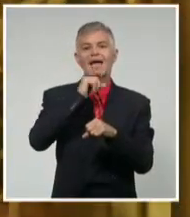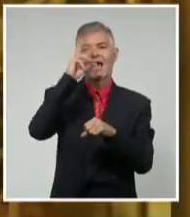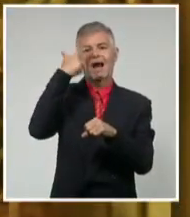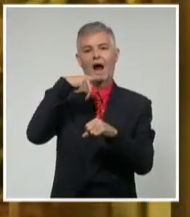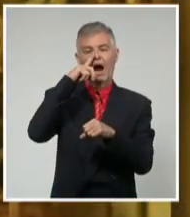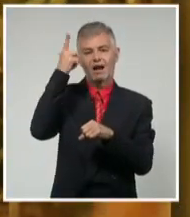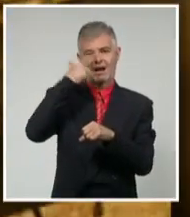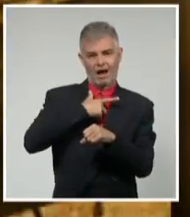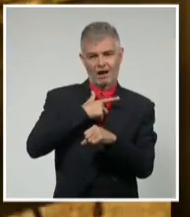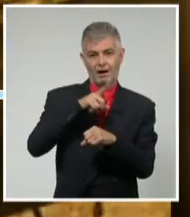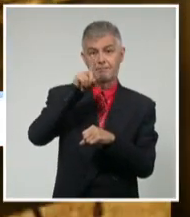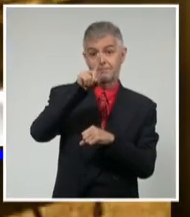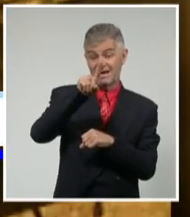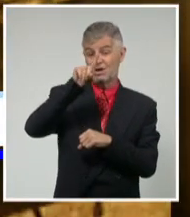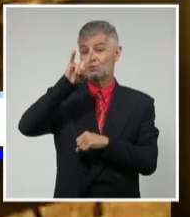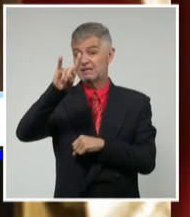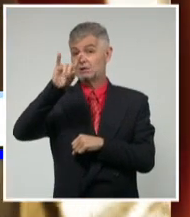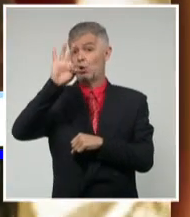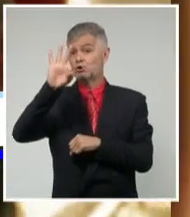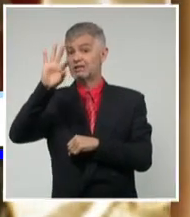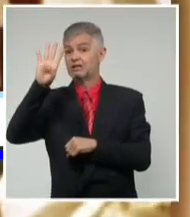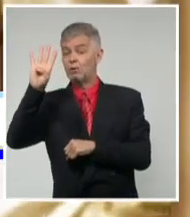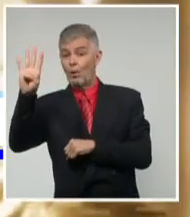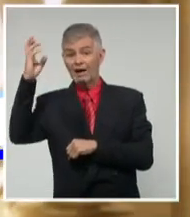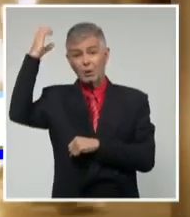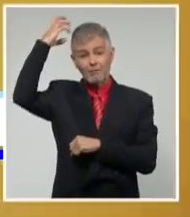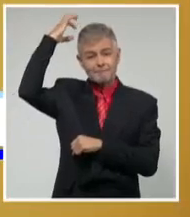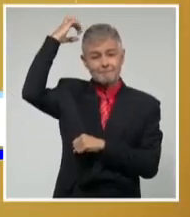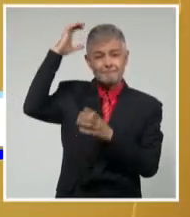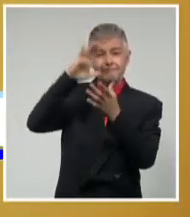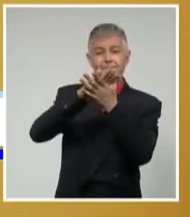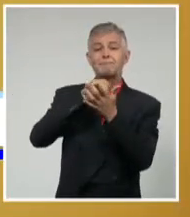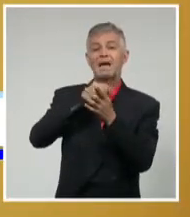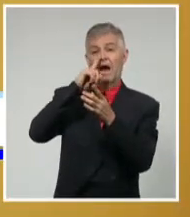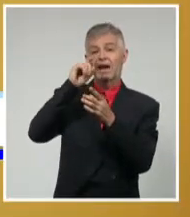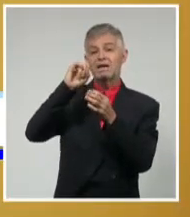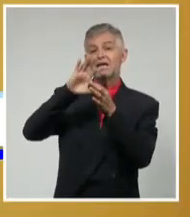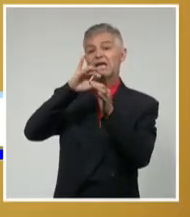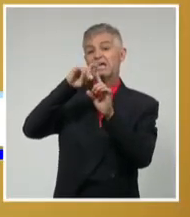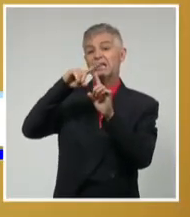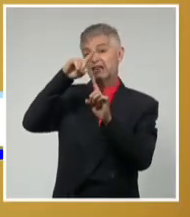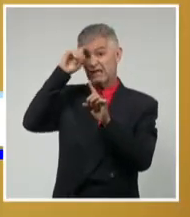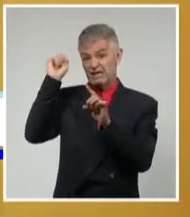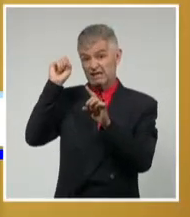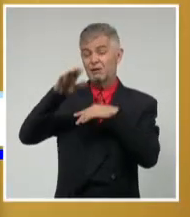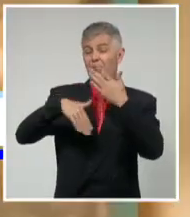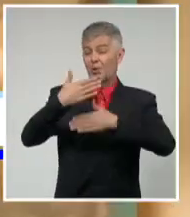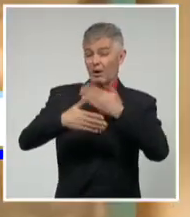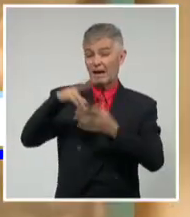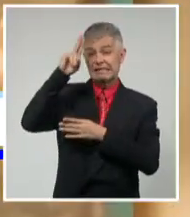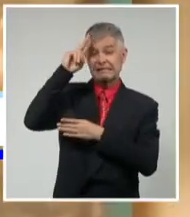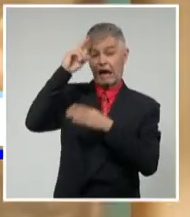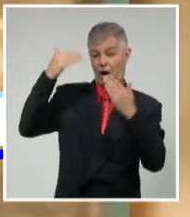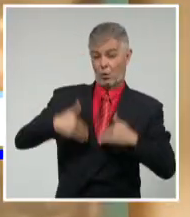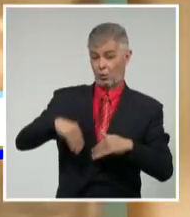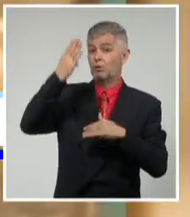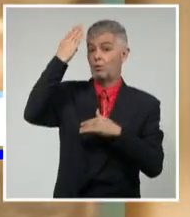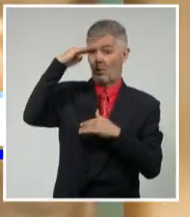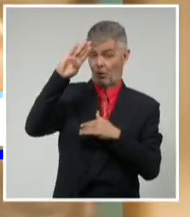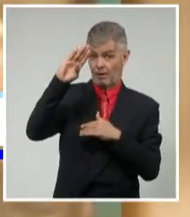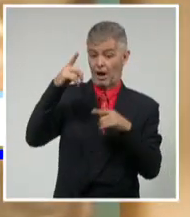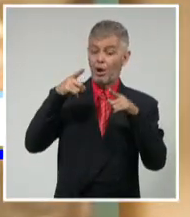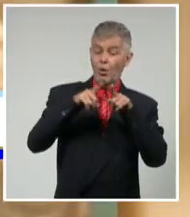En 1984, la meningitis B se había convertido en el principal problema de salud en Cuba. Junto a la